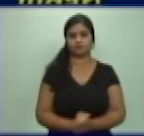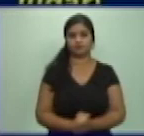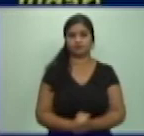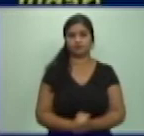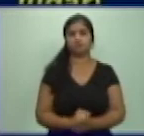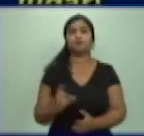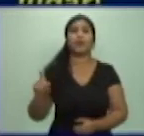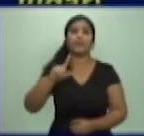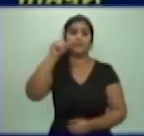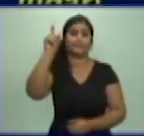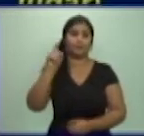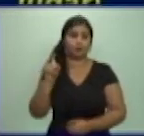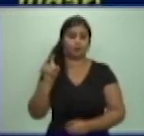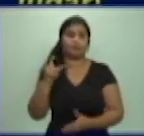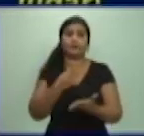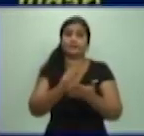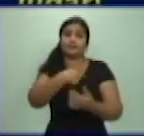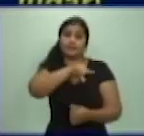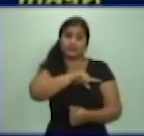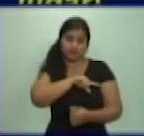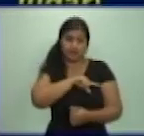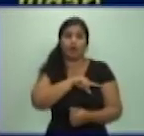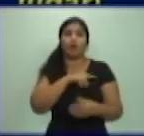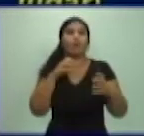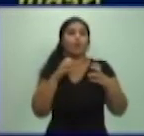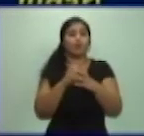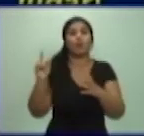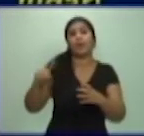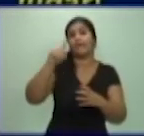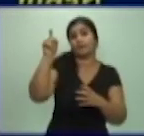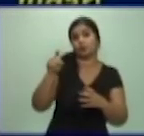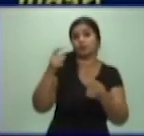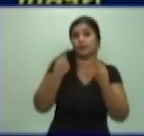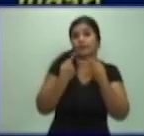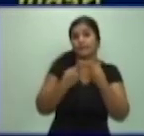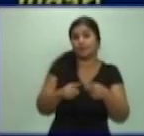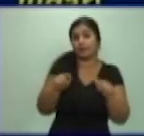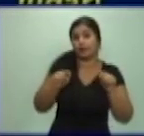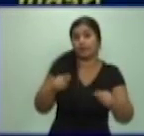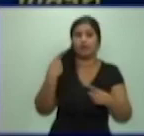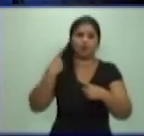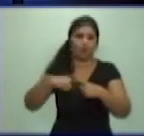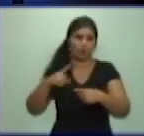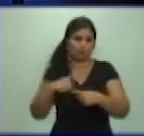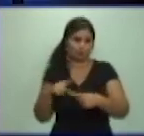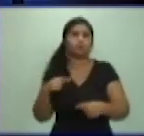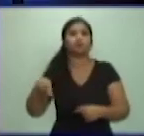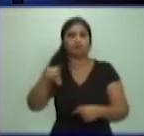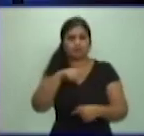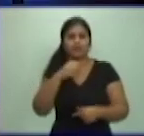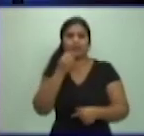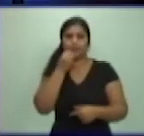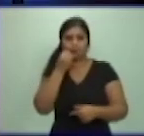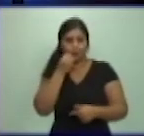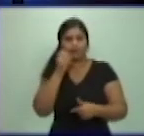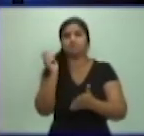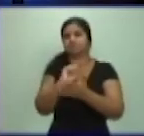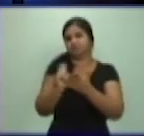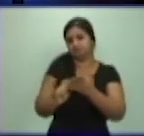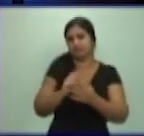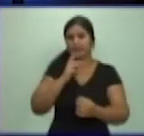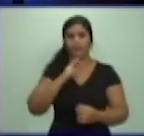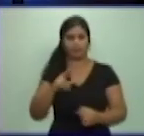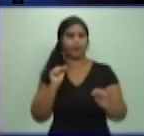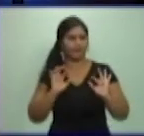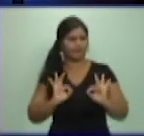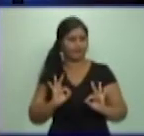la clase anterior yo le dejé un grupo de preguntas de redacción, pero usted puede enfrentarse a otro tipo de preguntas de redacción, y yo les traje una pregunta